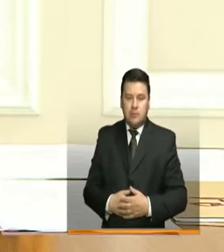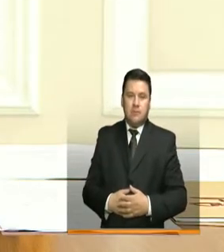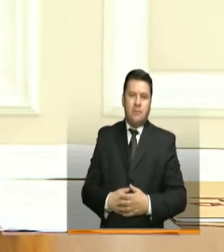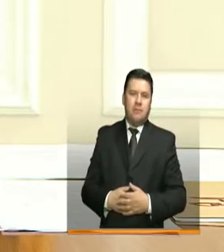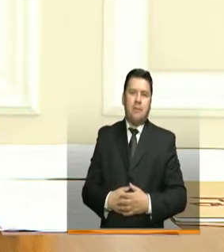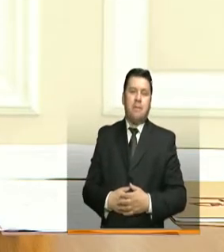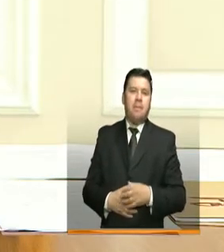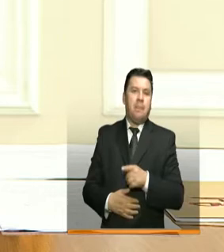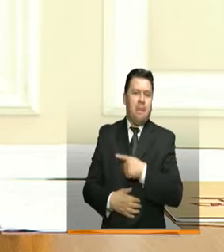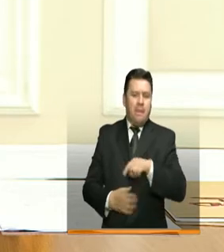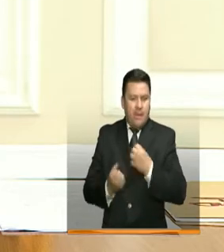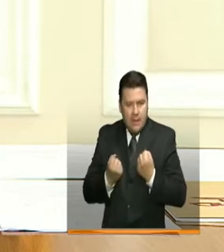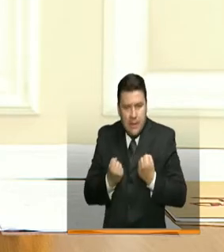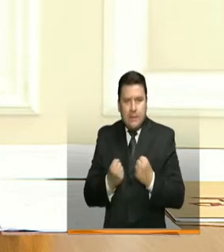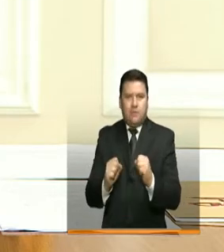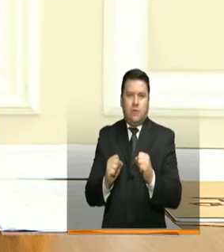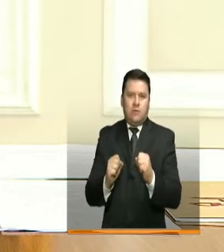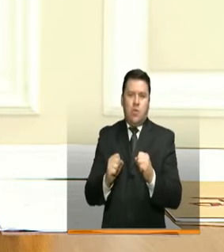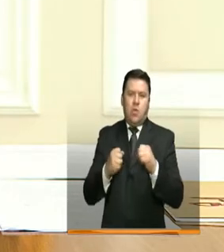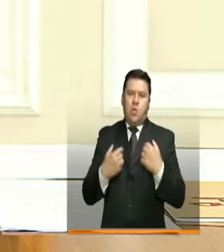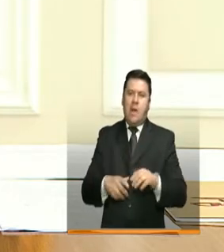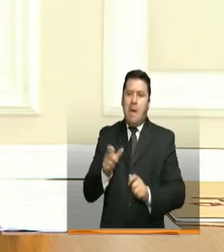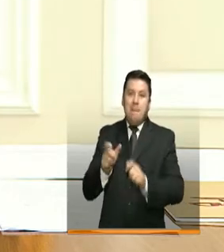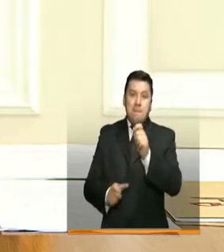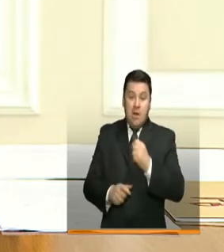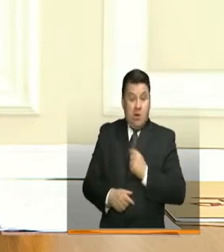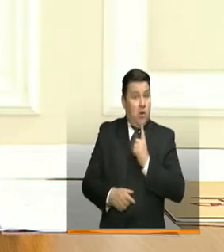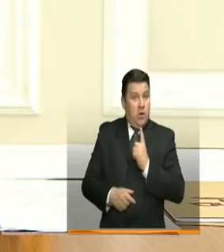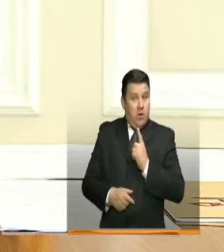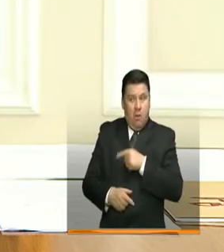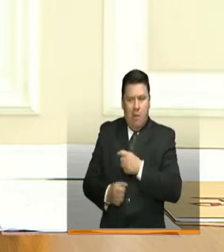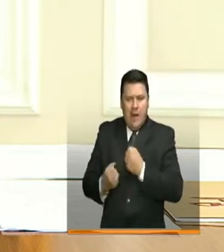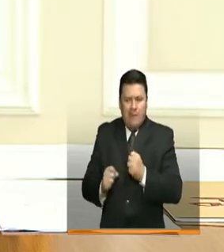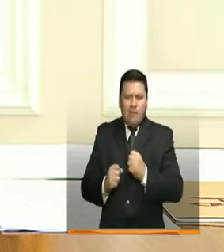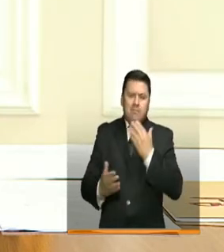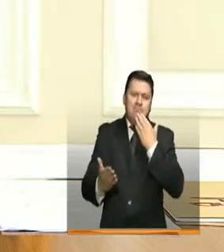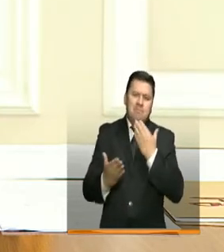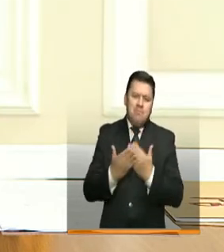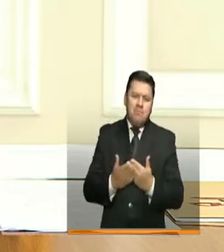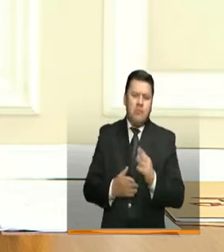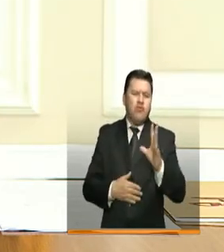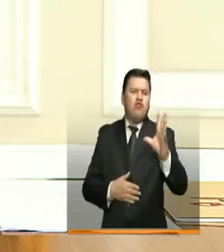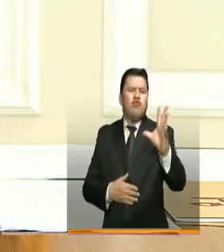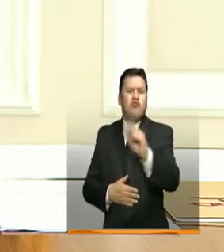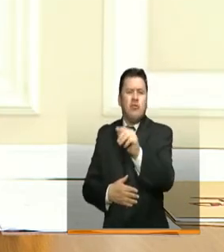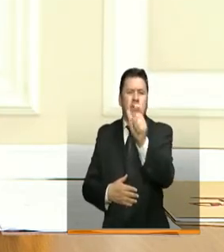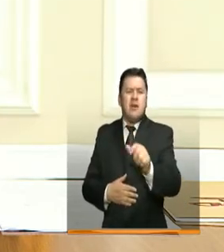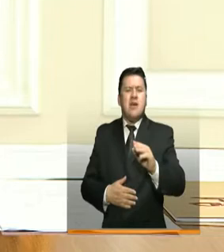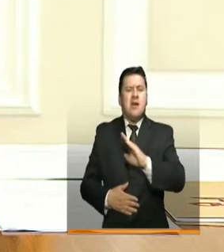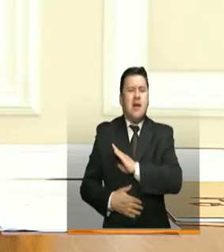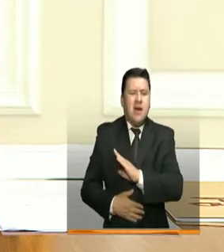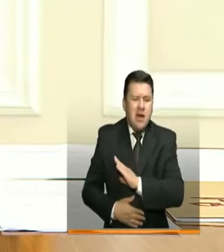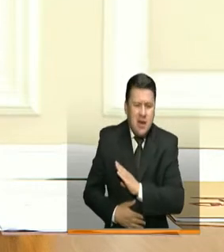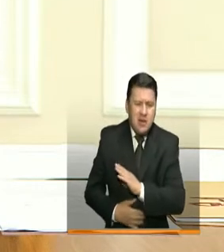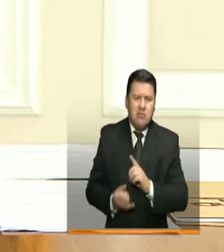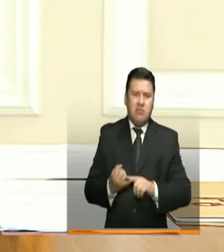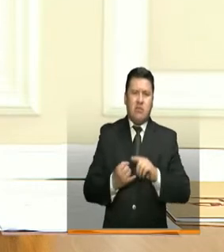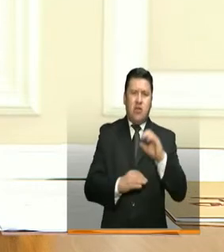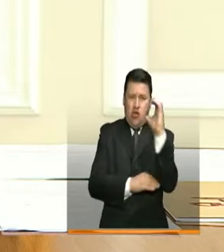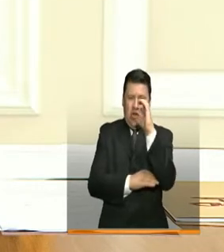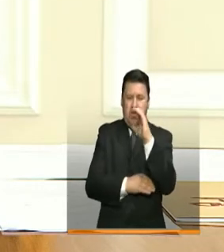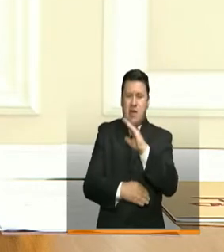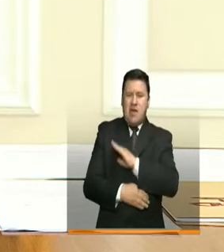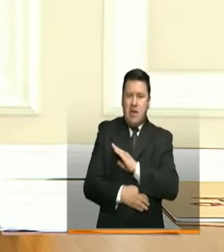Este es un esfuerzo de muchas personas y yo quiero agradecerle a todos los alcaldes de